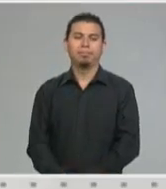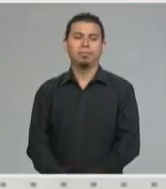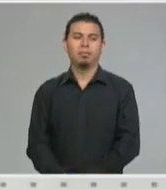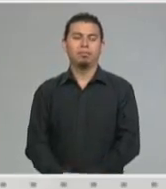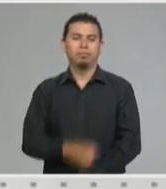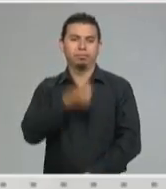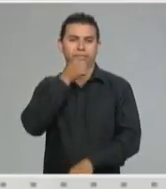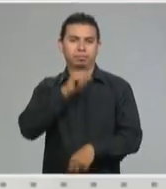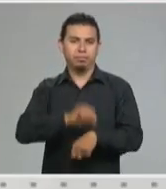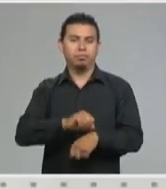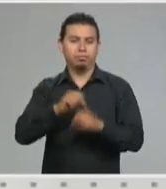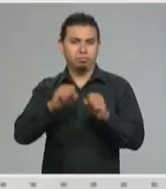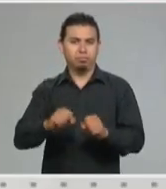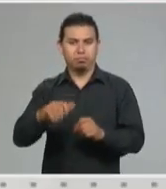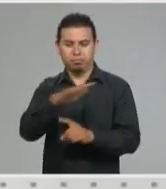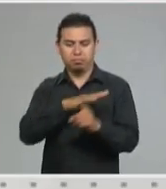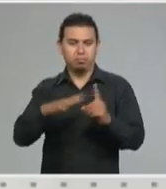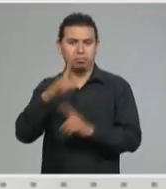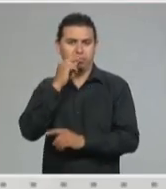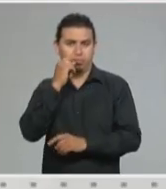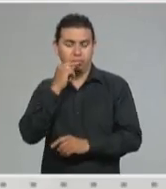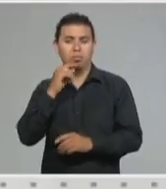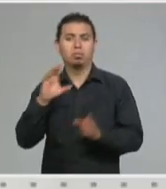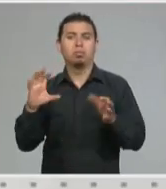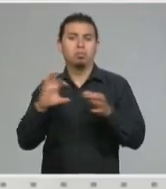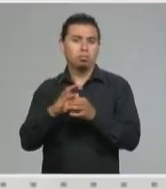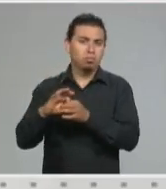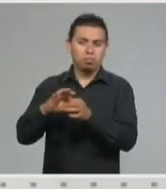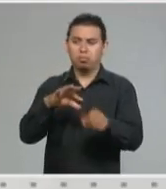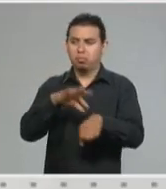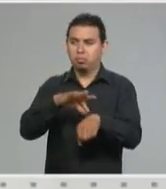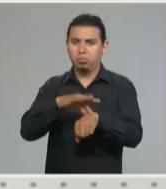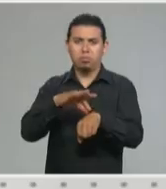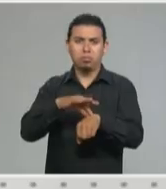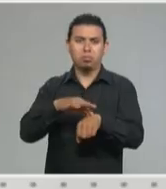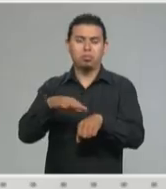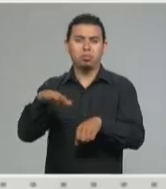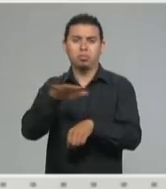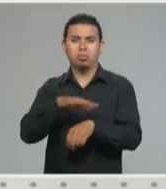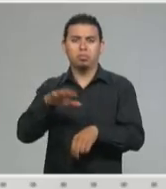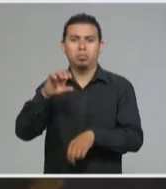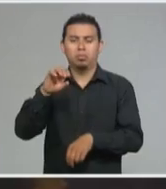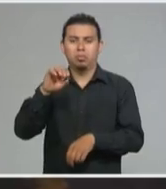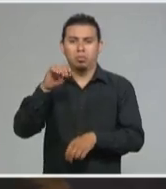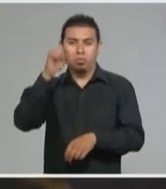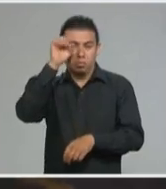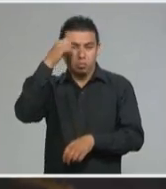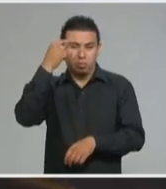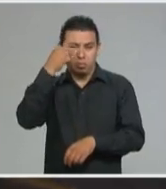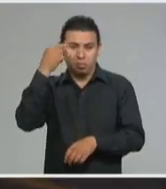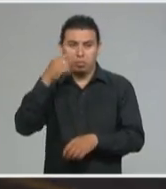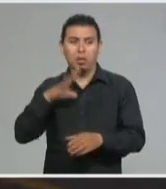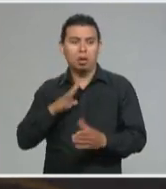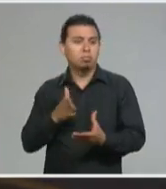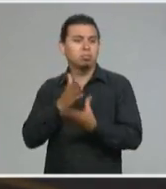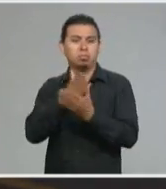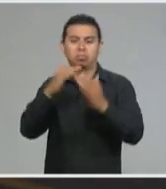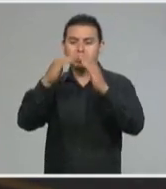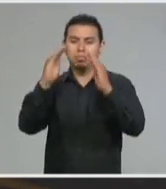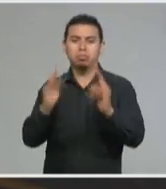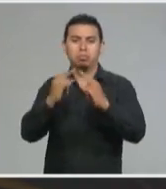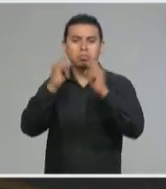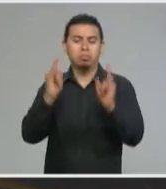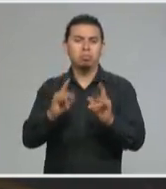La Secretaría de Seguridad Pública de Oaxaca, en coordinación con médicos de la Fundación La Luz Oftalmológica, realizaron una brigada médica para